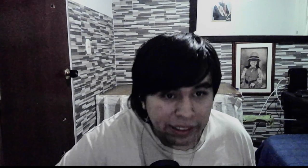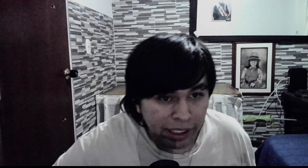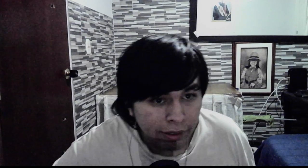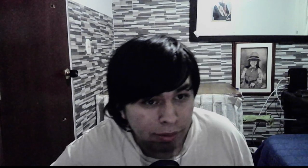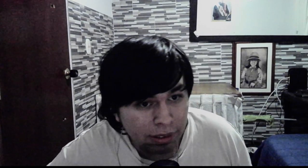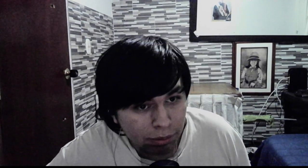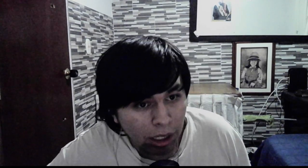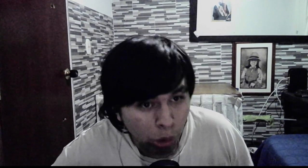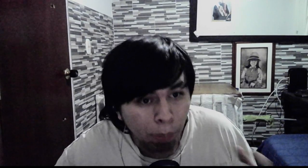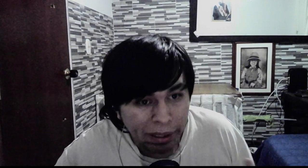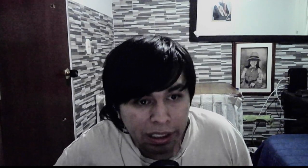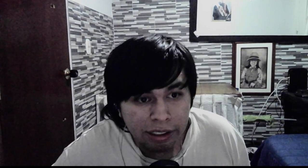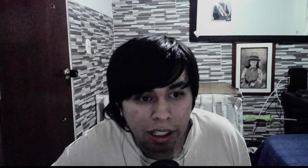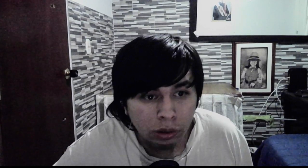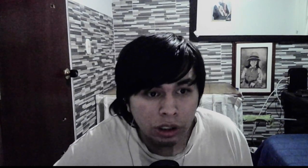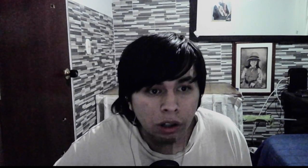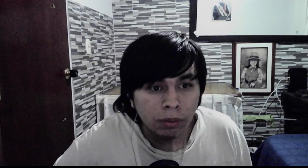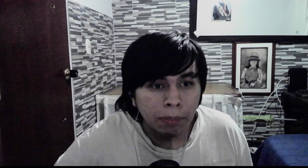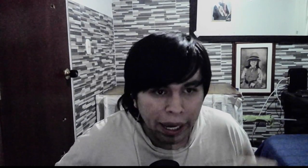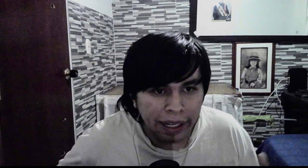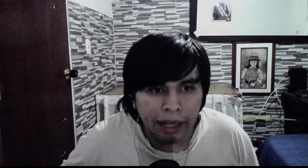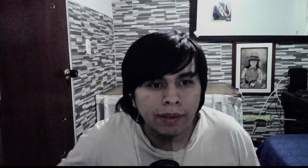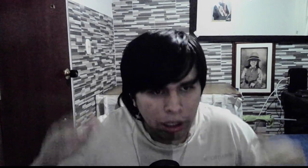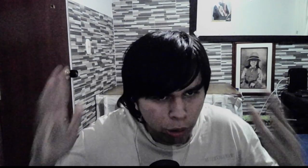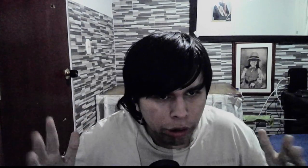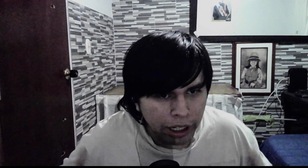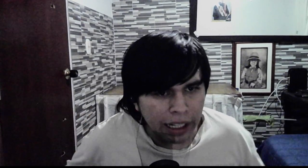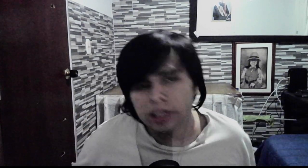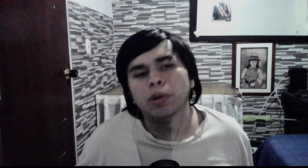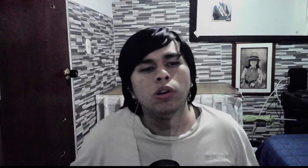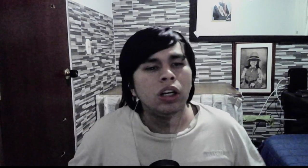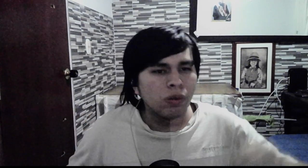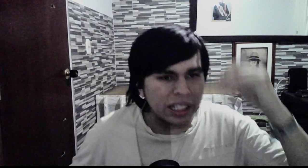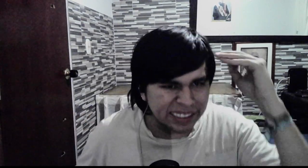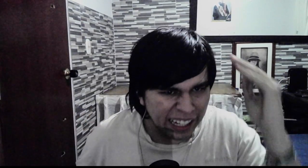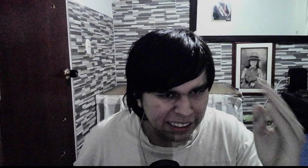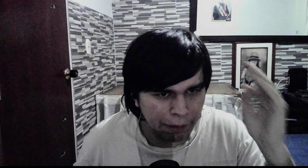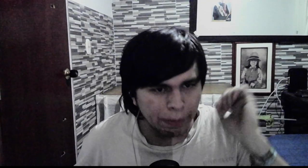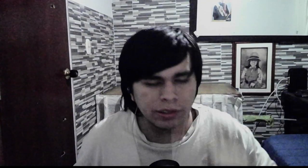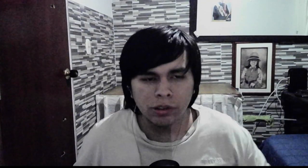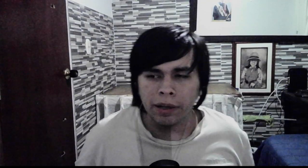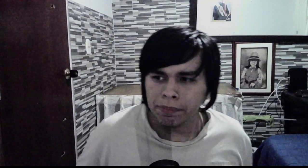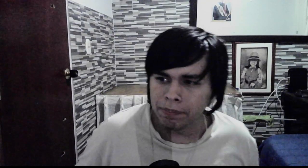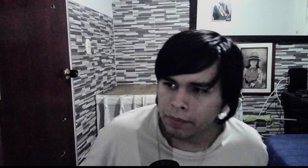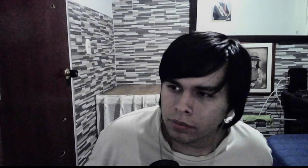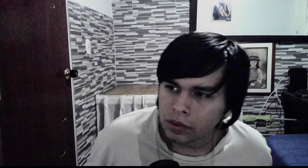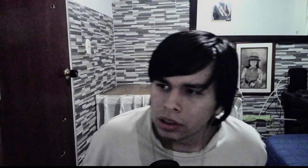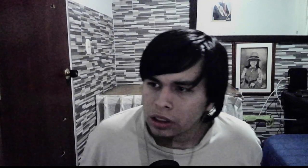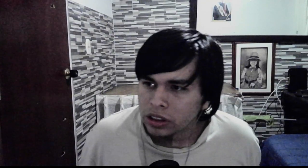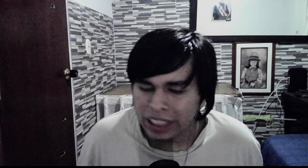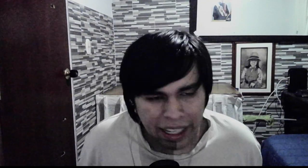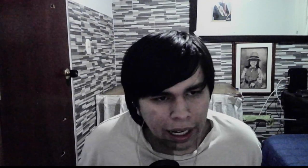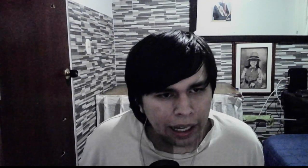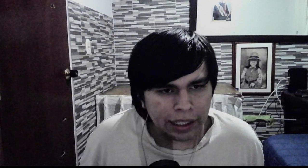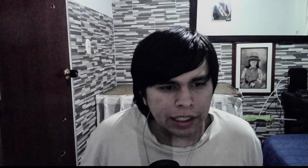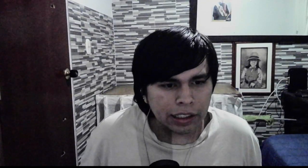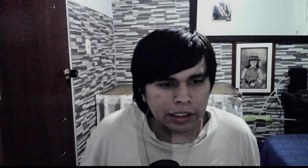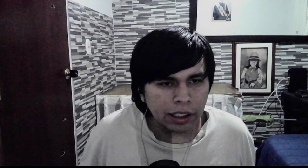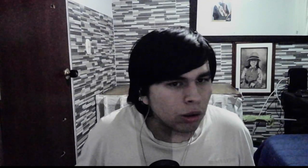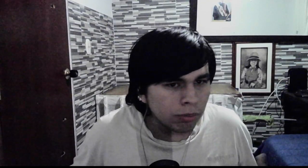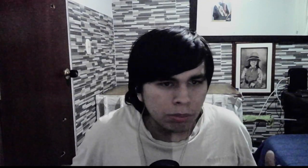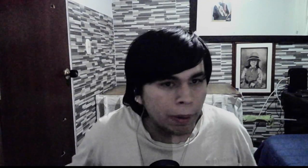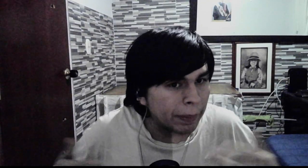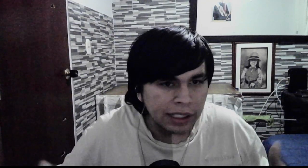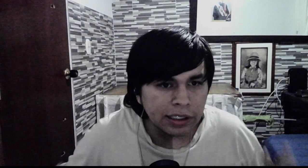presidente el nuevo presidente del Consejo baena del nuevo liberalismo persona llega y